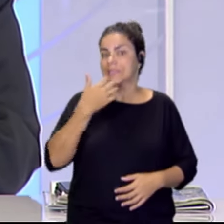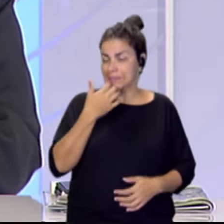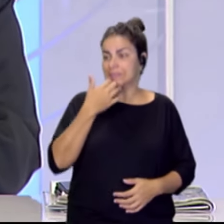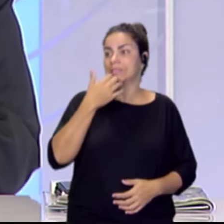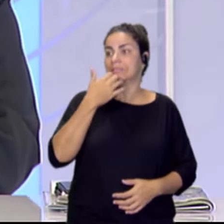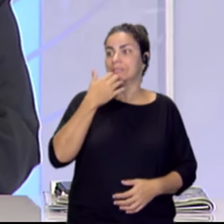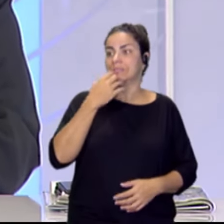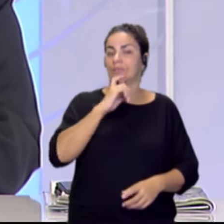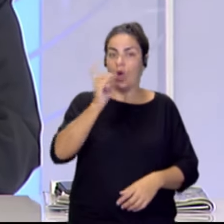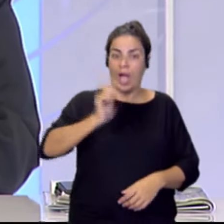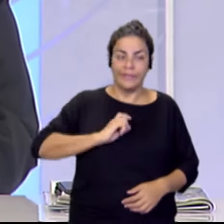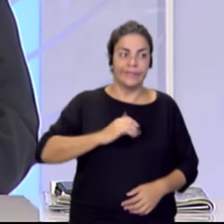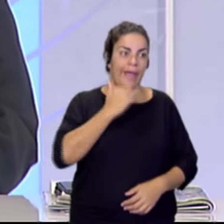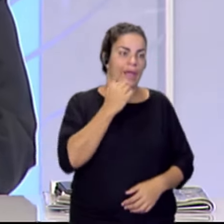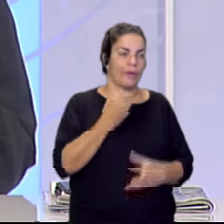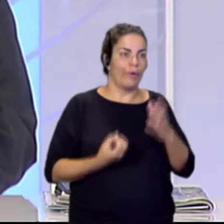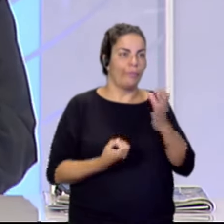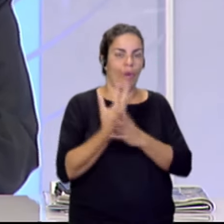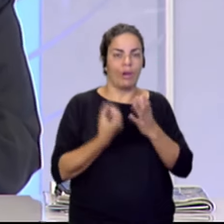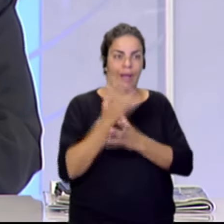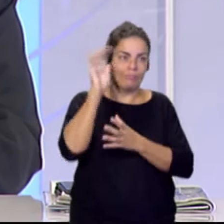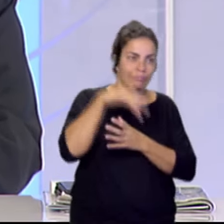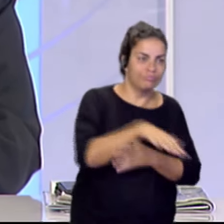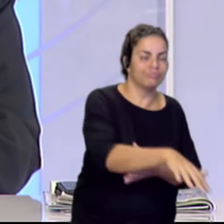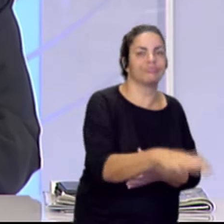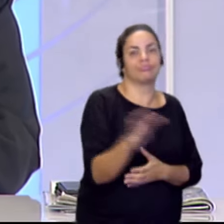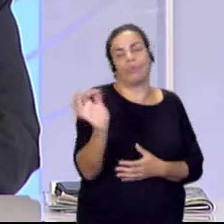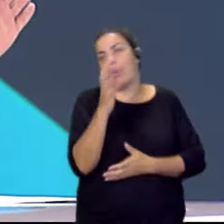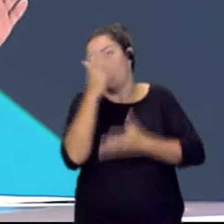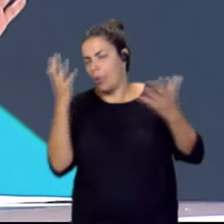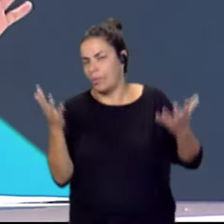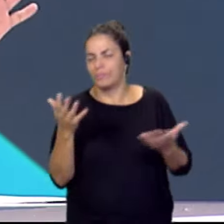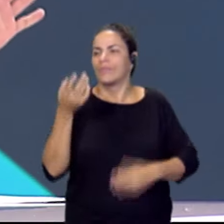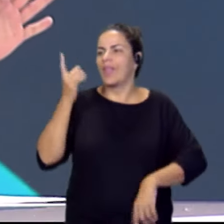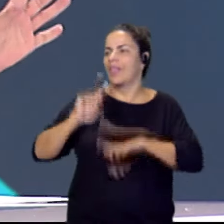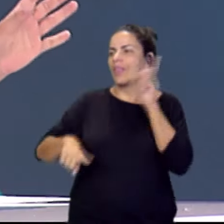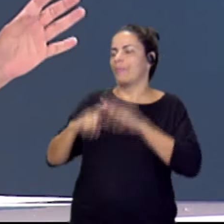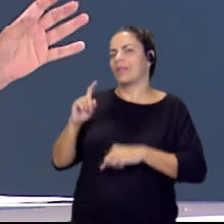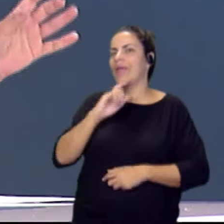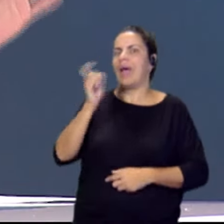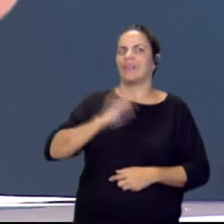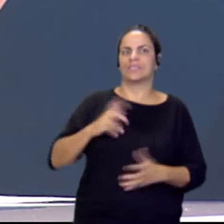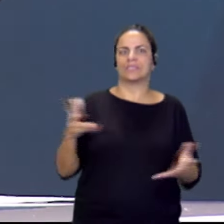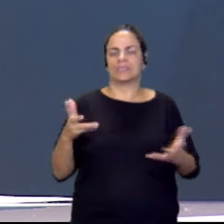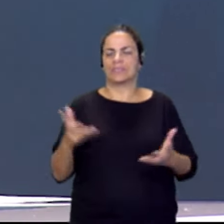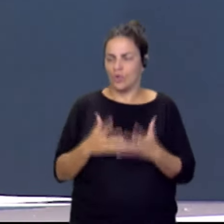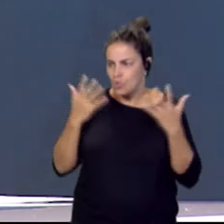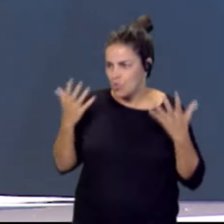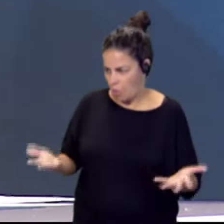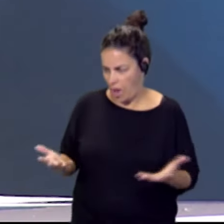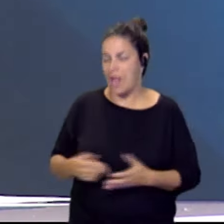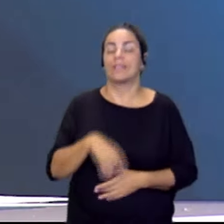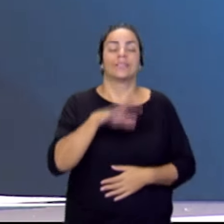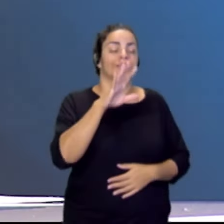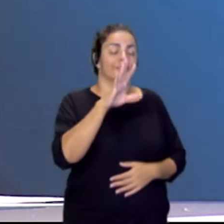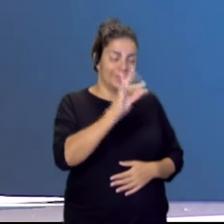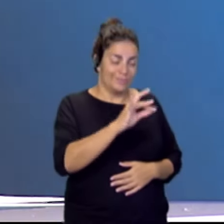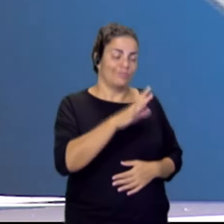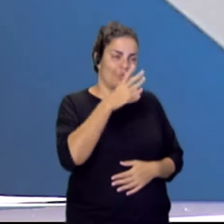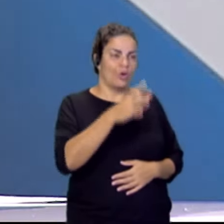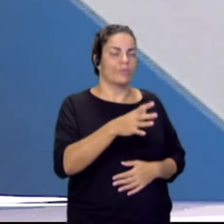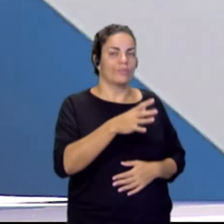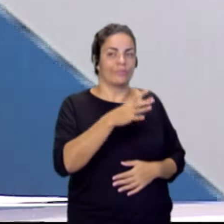nos anuncie que un volcán entra en erupción, que... Depende de la alarma, de la alerta que sea, Paco. Claro, sí, claro, porque claro. Ya tenemos